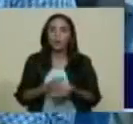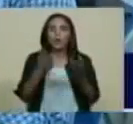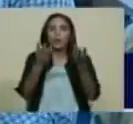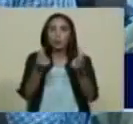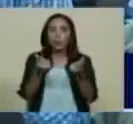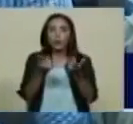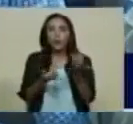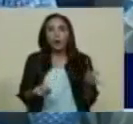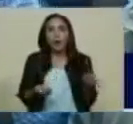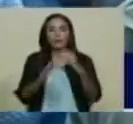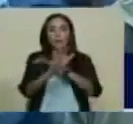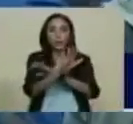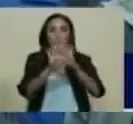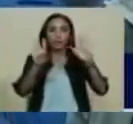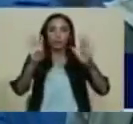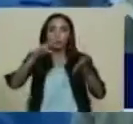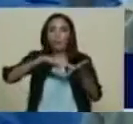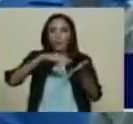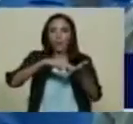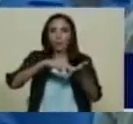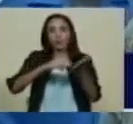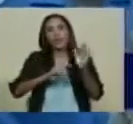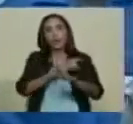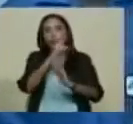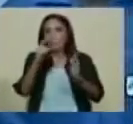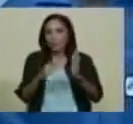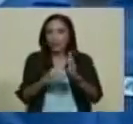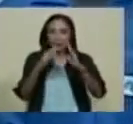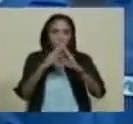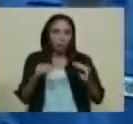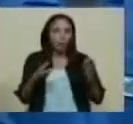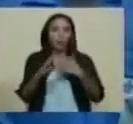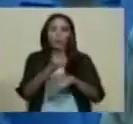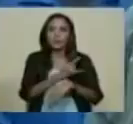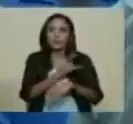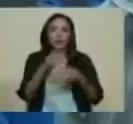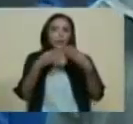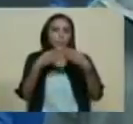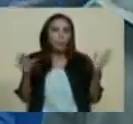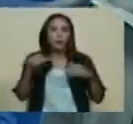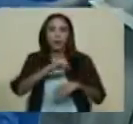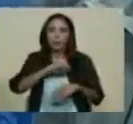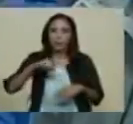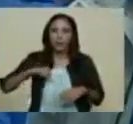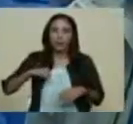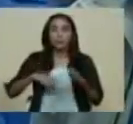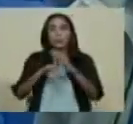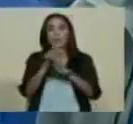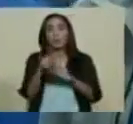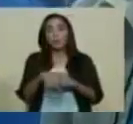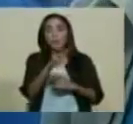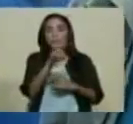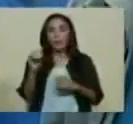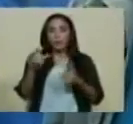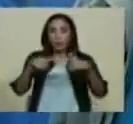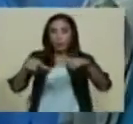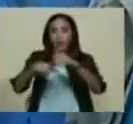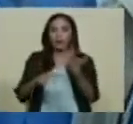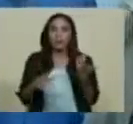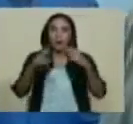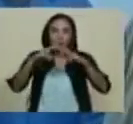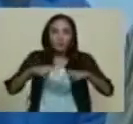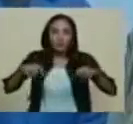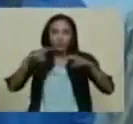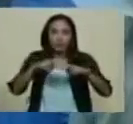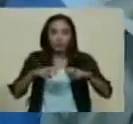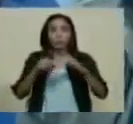59 que hay en Miranda, entre todas las universidades que se han creado, públicas, privadas, y hay 20 centros de investigación, y además estamos trabajando en la Universidad